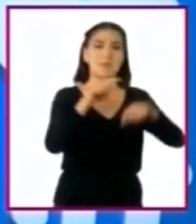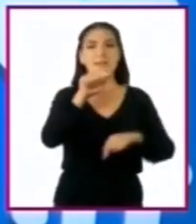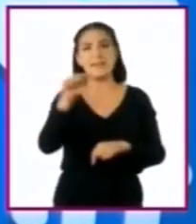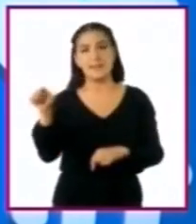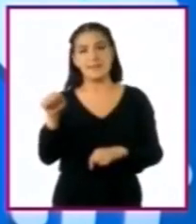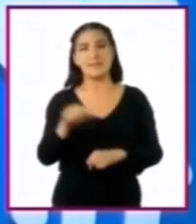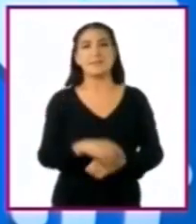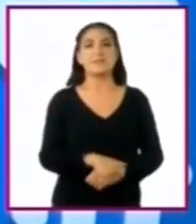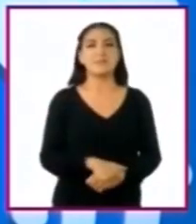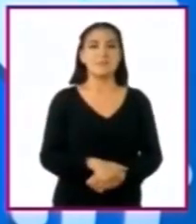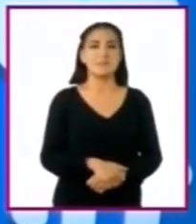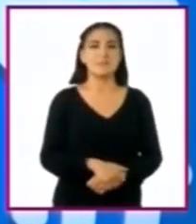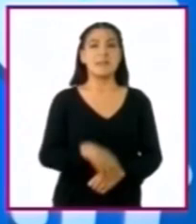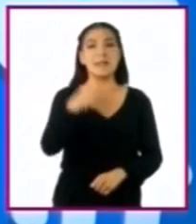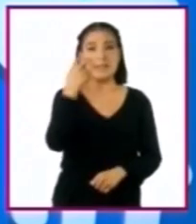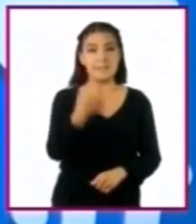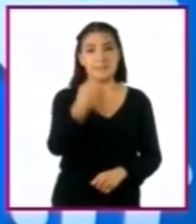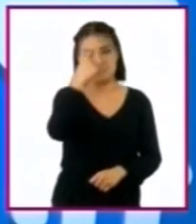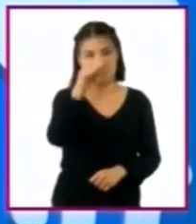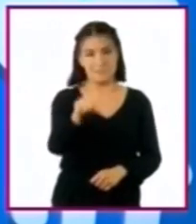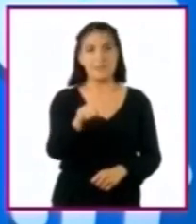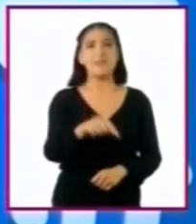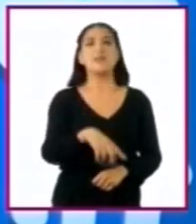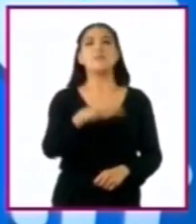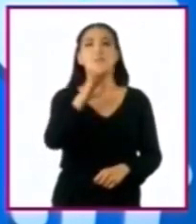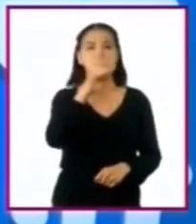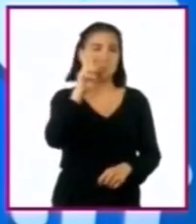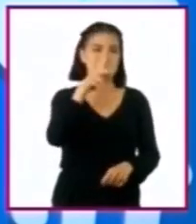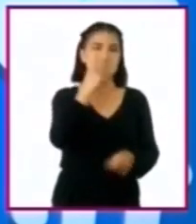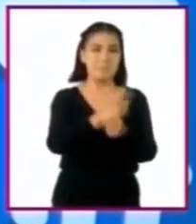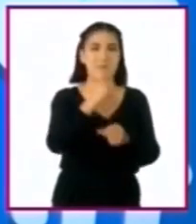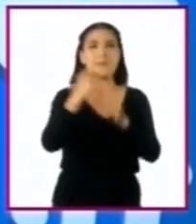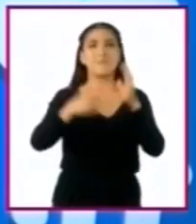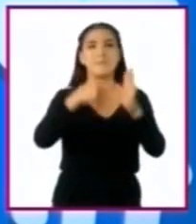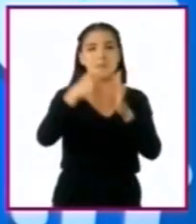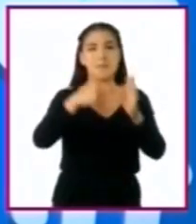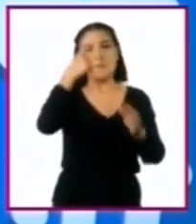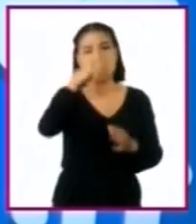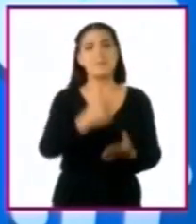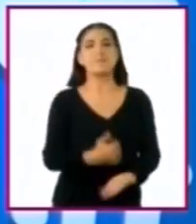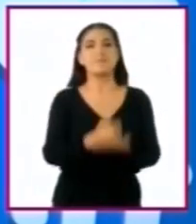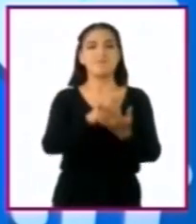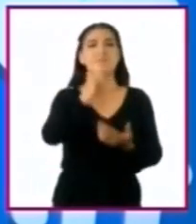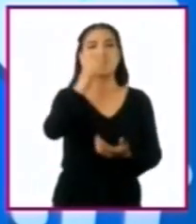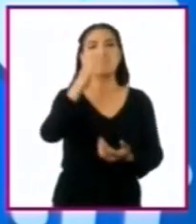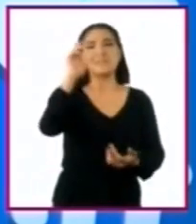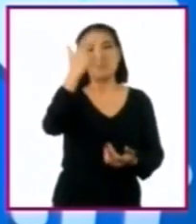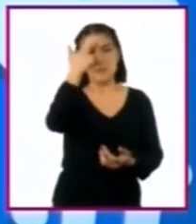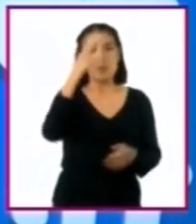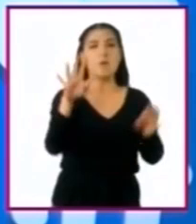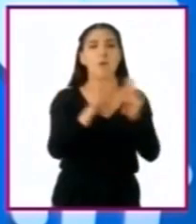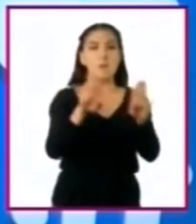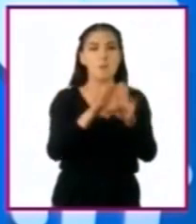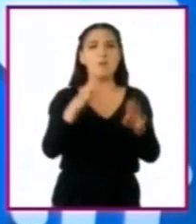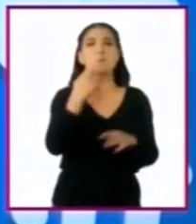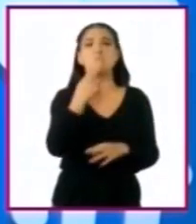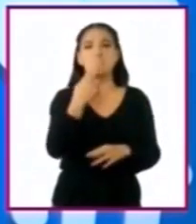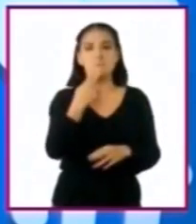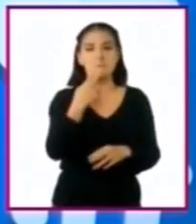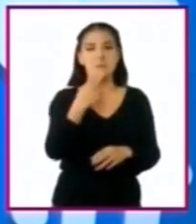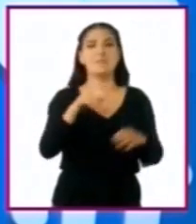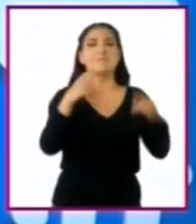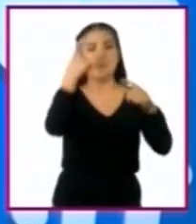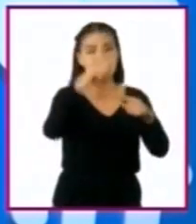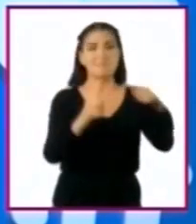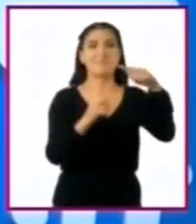negativos. Para esto, primero vamos a ver un video que nos ayudará a recordar la manera de utilizar y representar